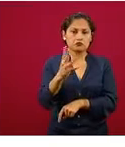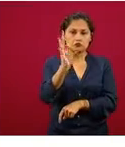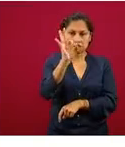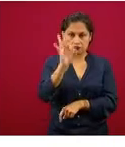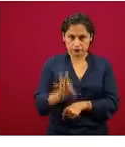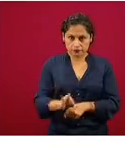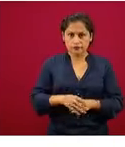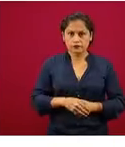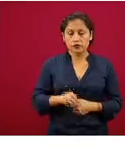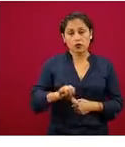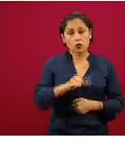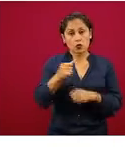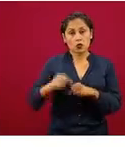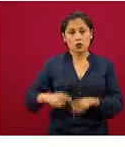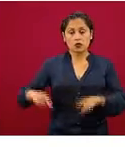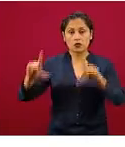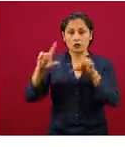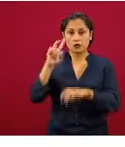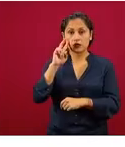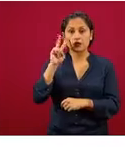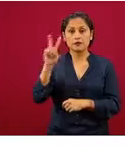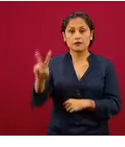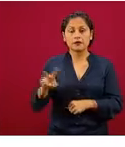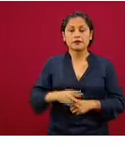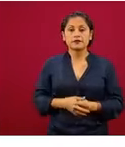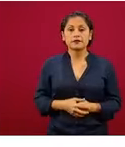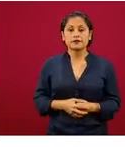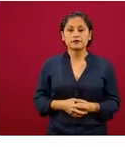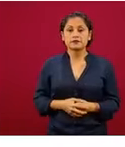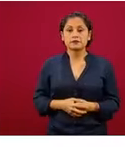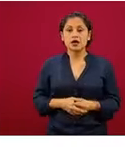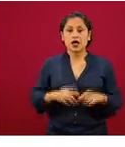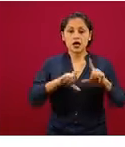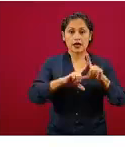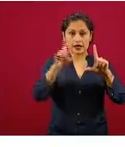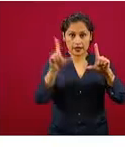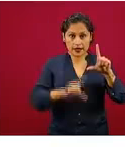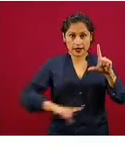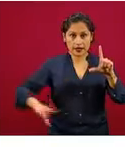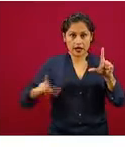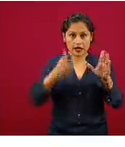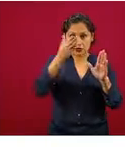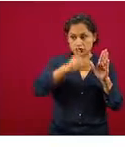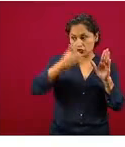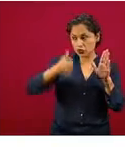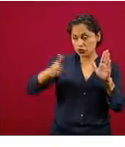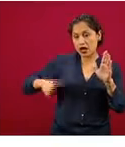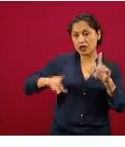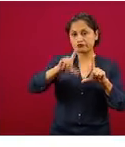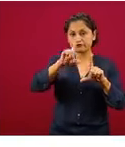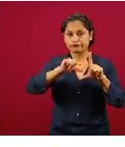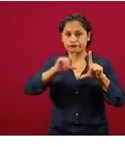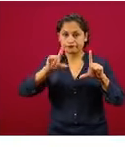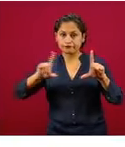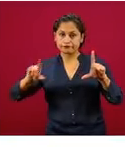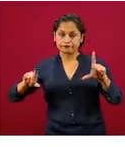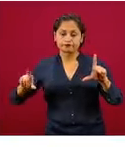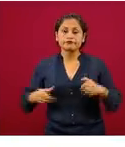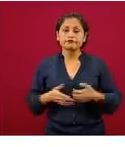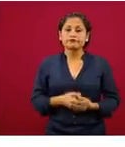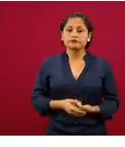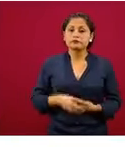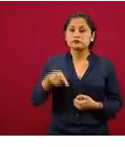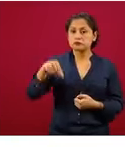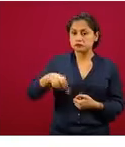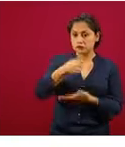siguiente diapositiva podemos ver cómo se distribuye a nivel nacional. Ya tenemos varios días también, si no semanas, que la